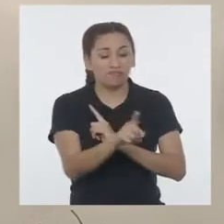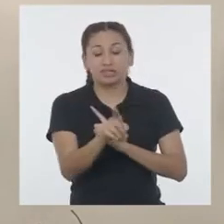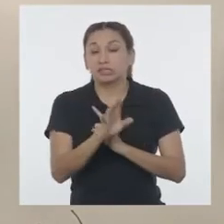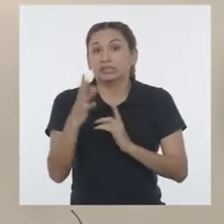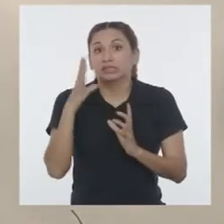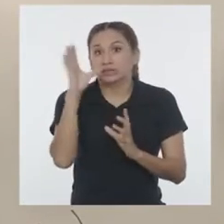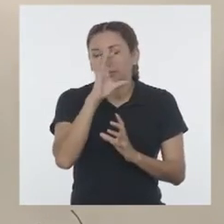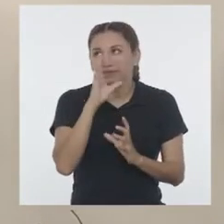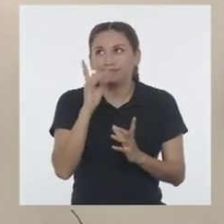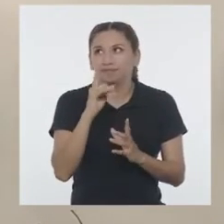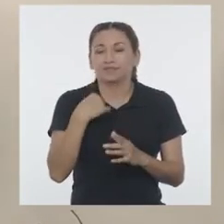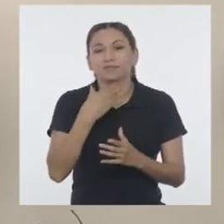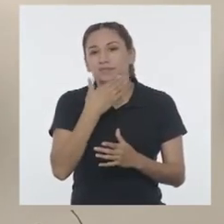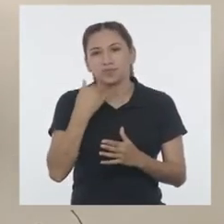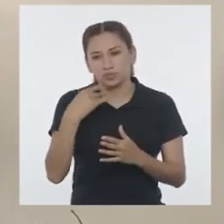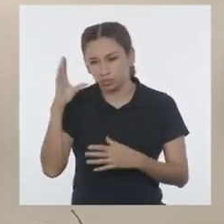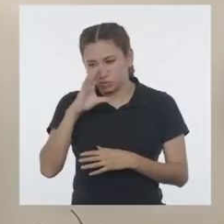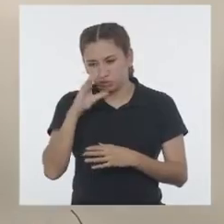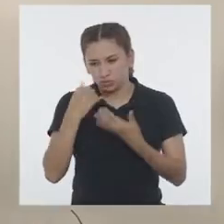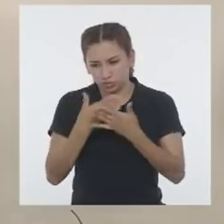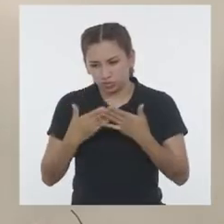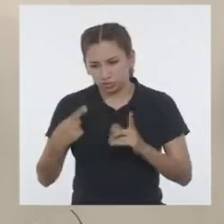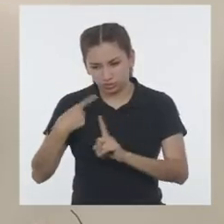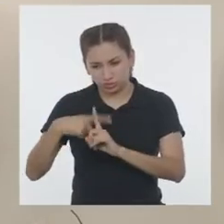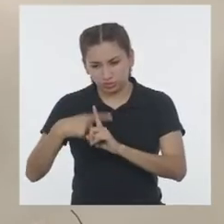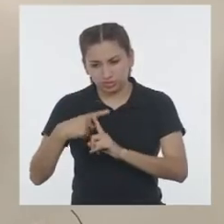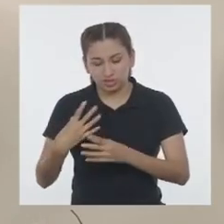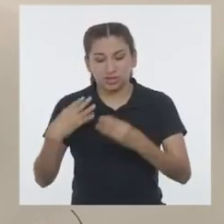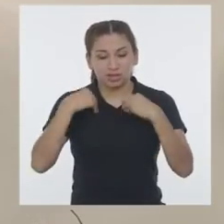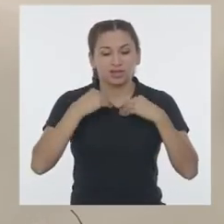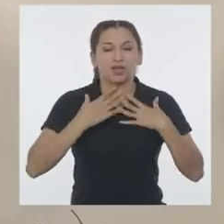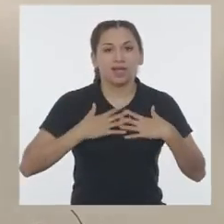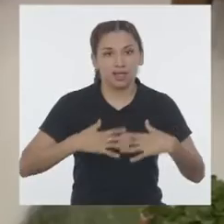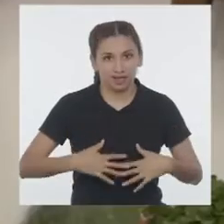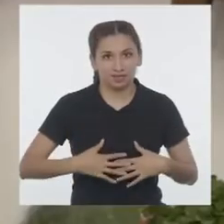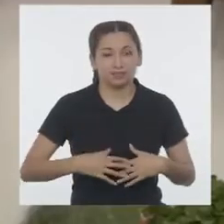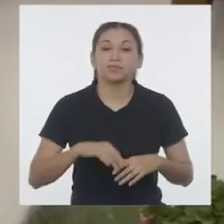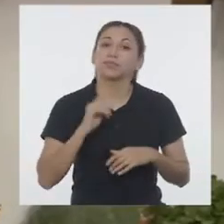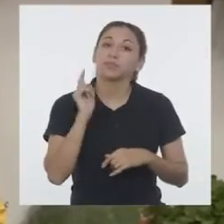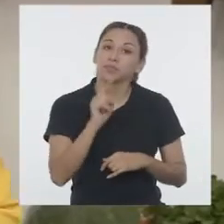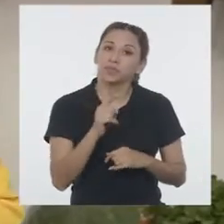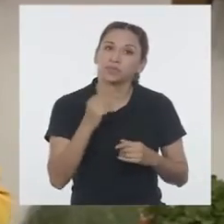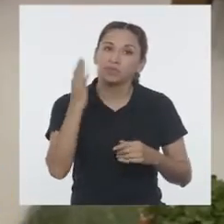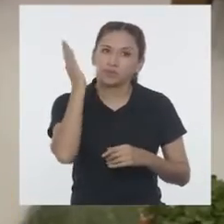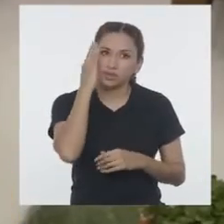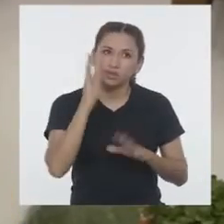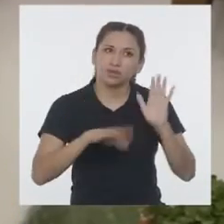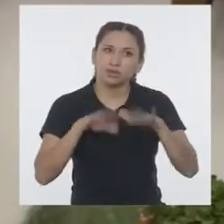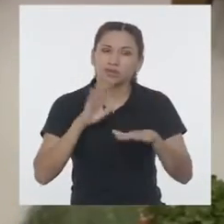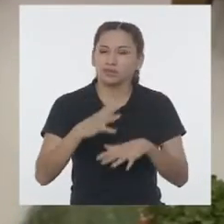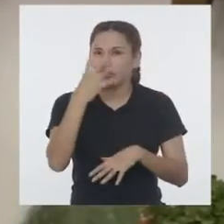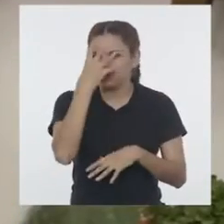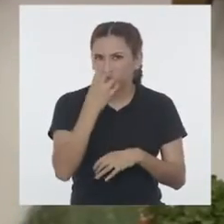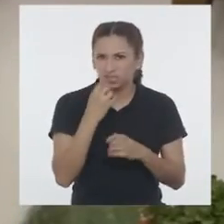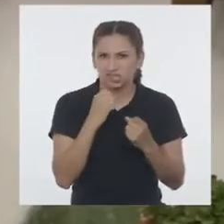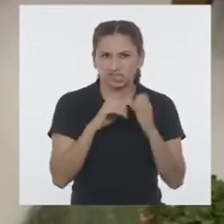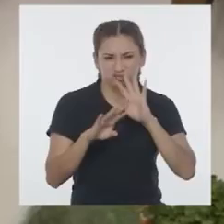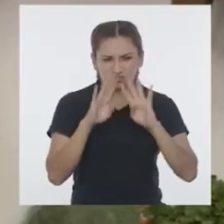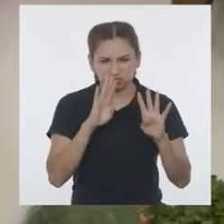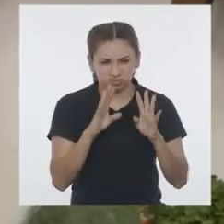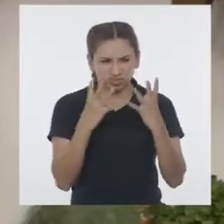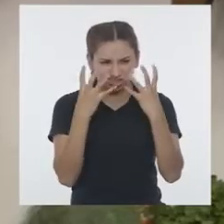Así que mejor me busco estrategias para no perder el control. A pesar de estar molestos,